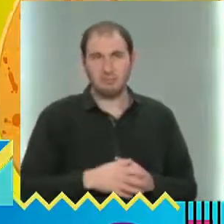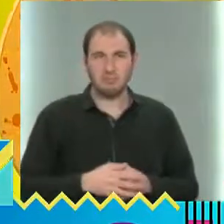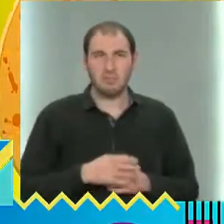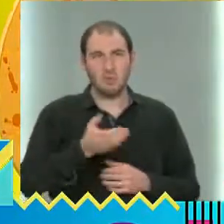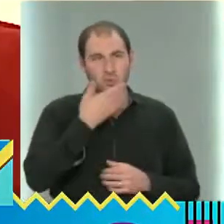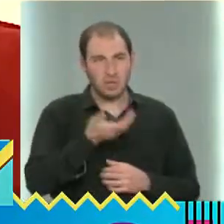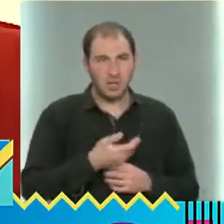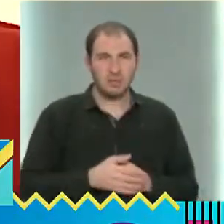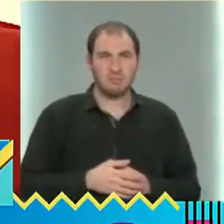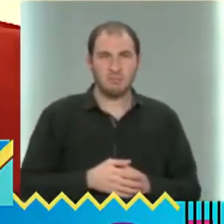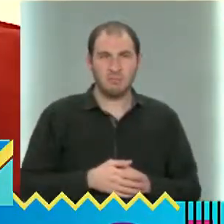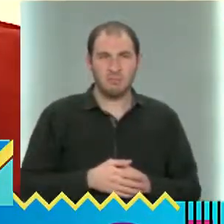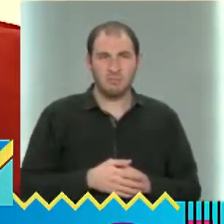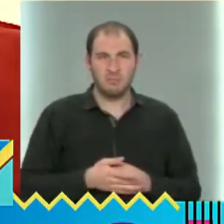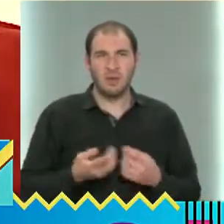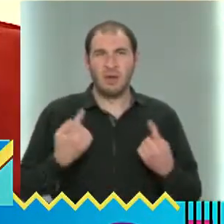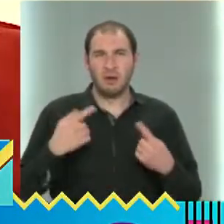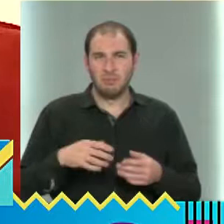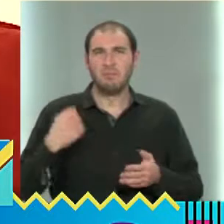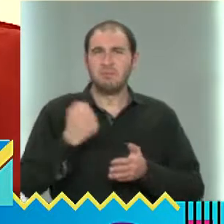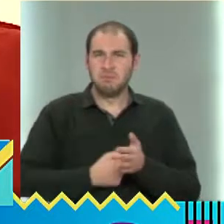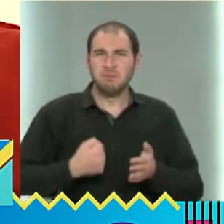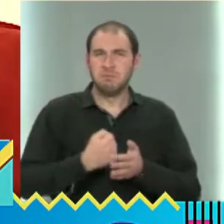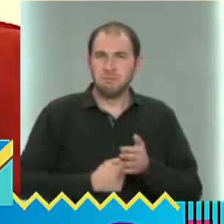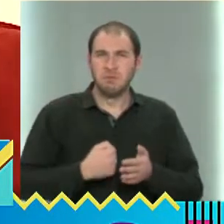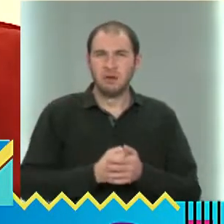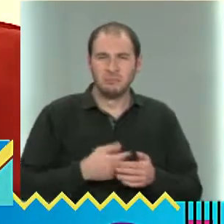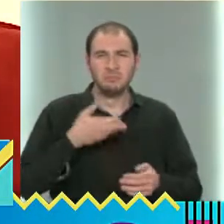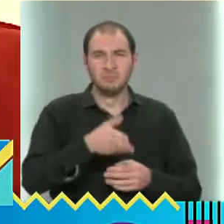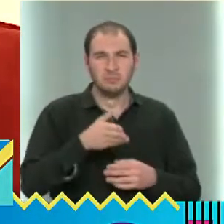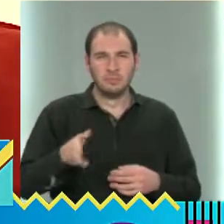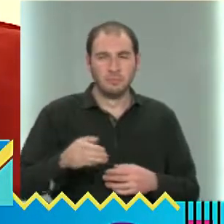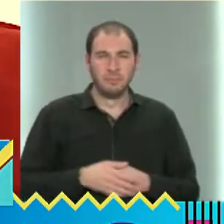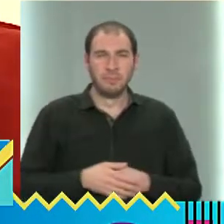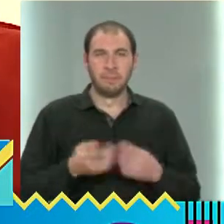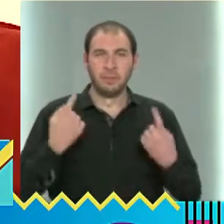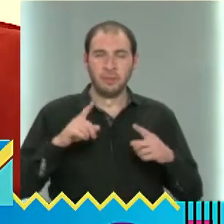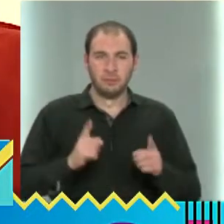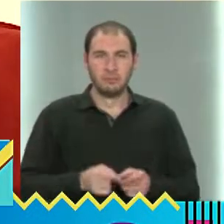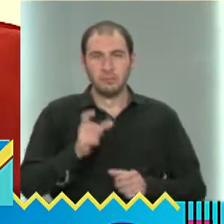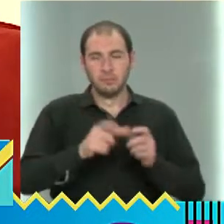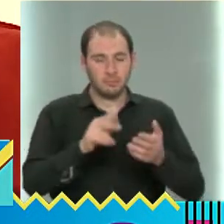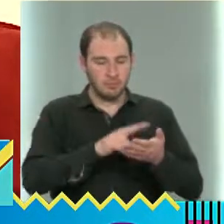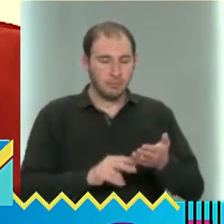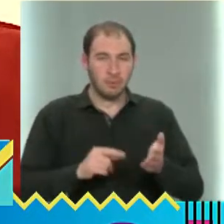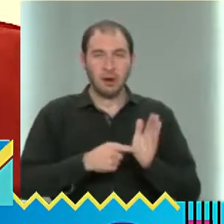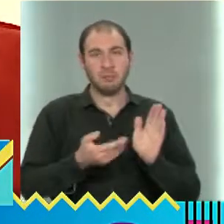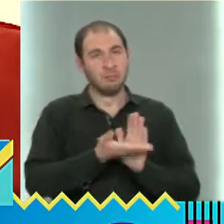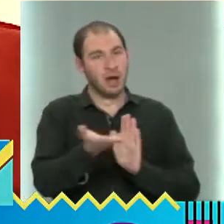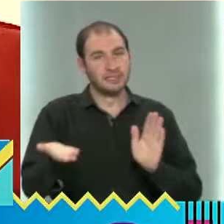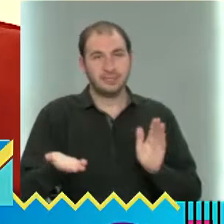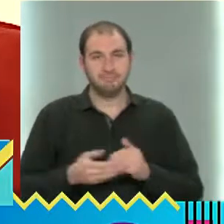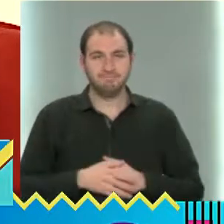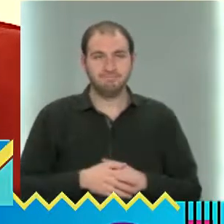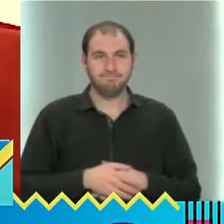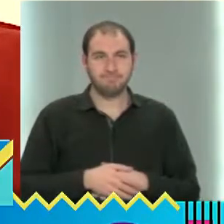bueno, son de mucho esfuerzo, de llegada, pero también la gente lee lo que se pone en el mercado. O